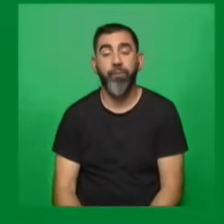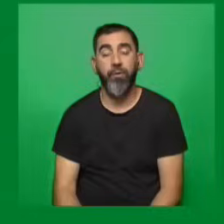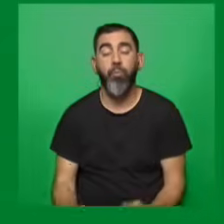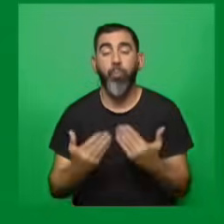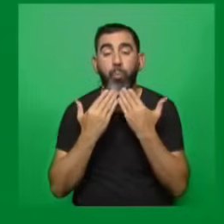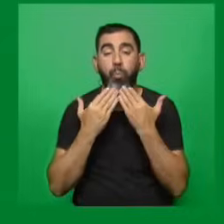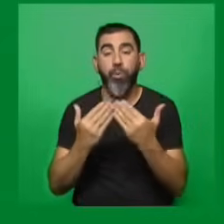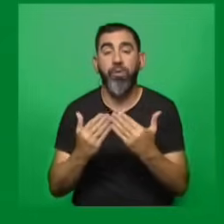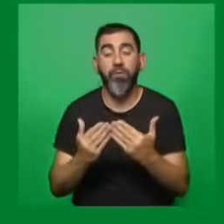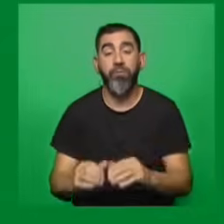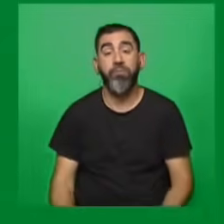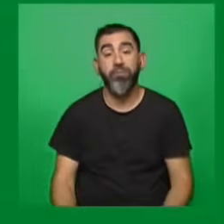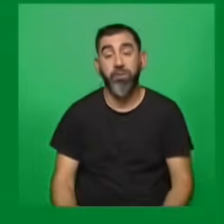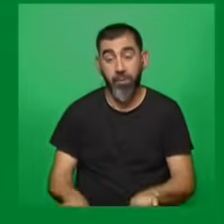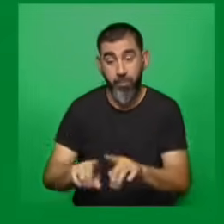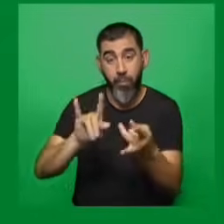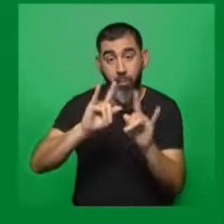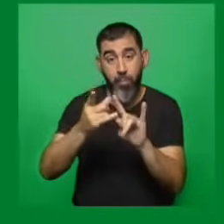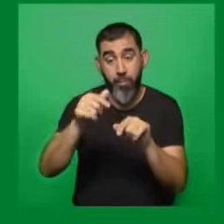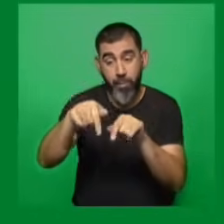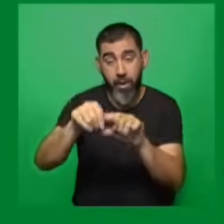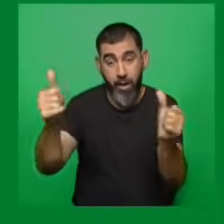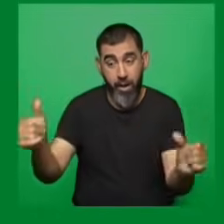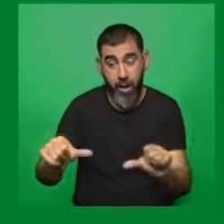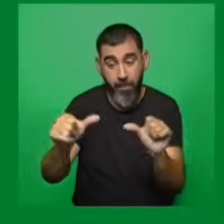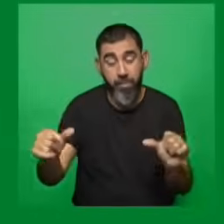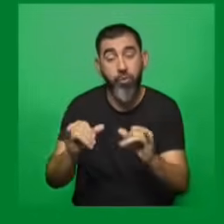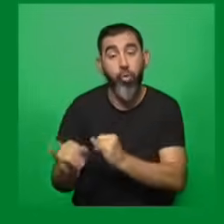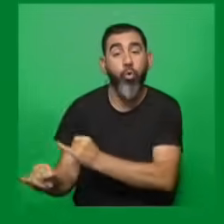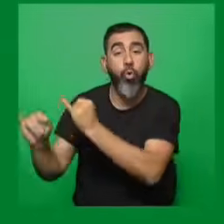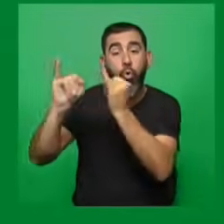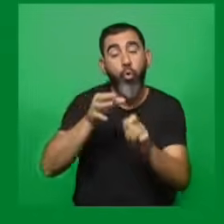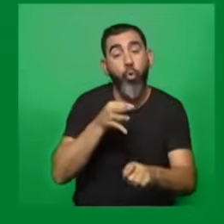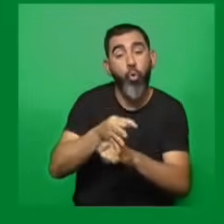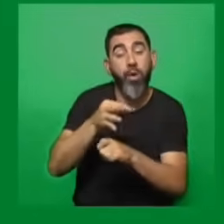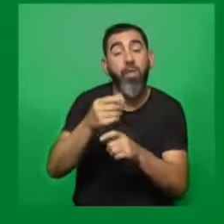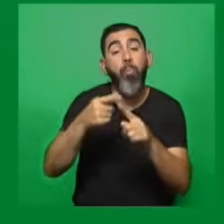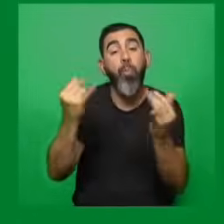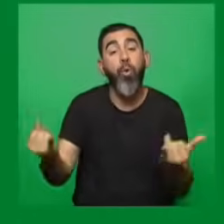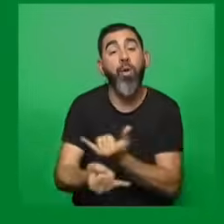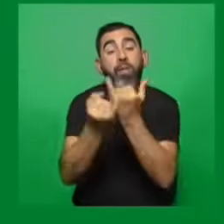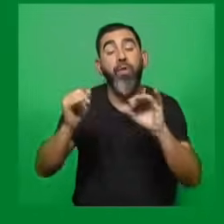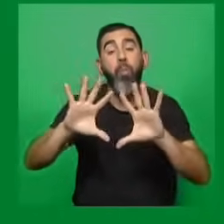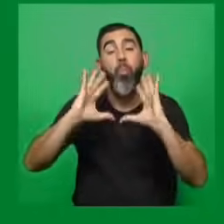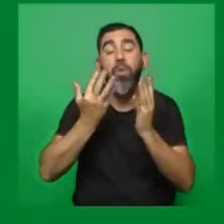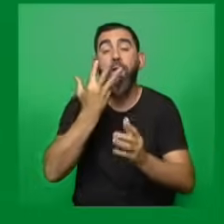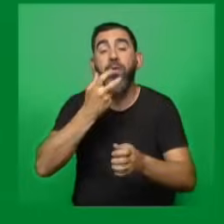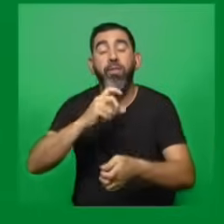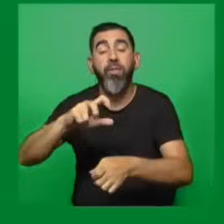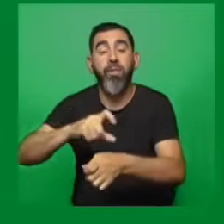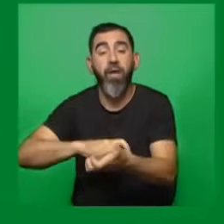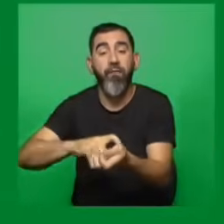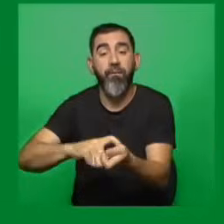bien muchas gracias Luca y allí mismo en el parlamento se está desarrollando una jornada de concientización porque hoy es el Día Mundial de la diabetes Allí está